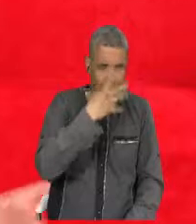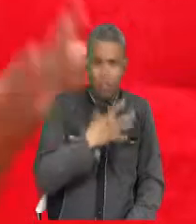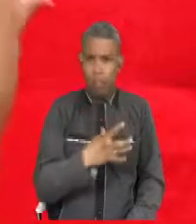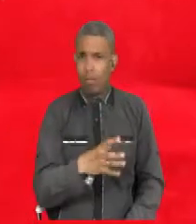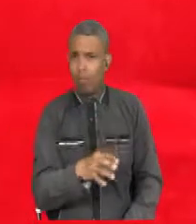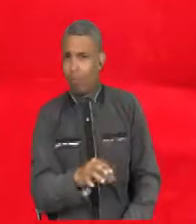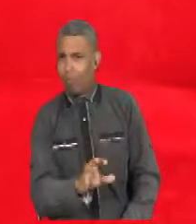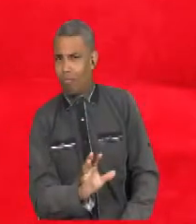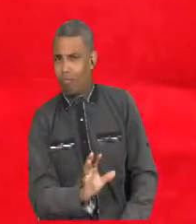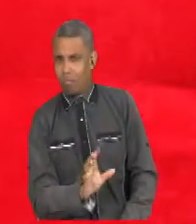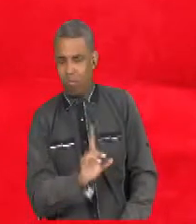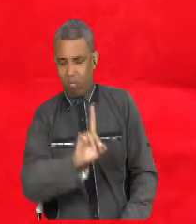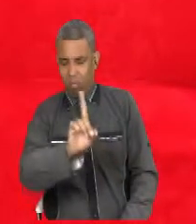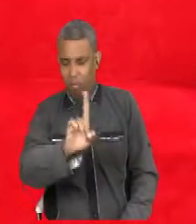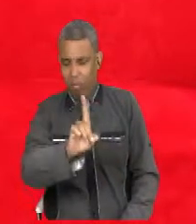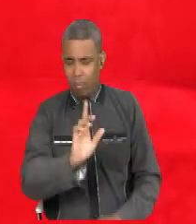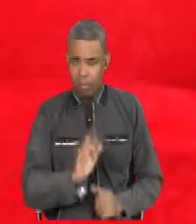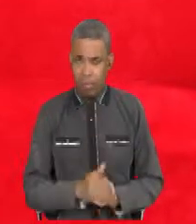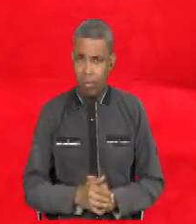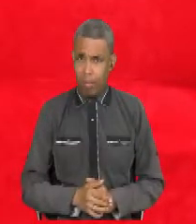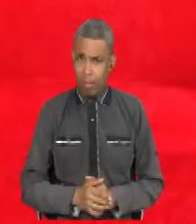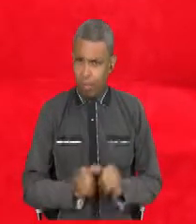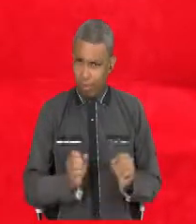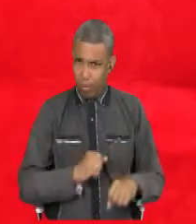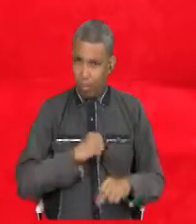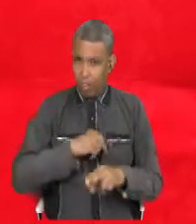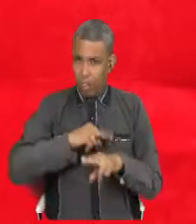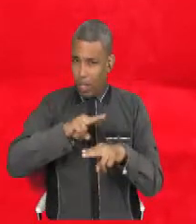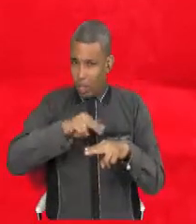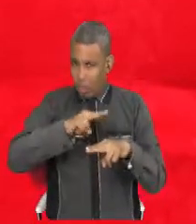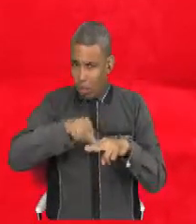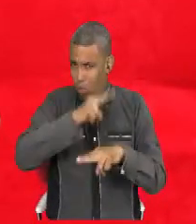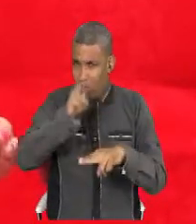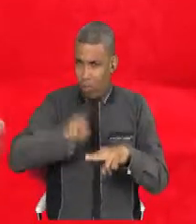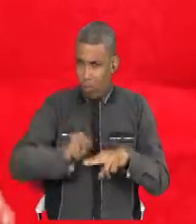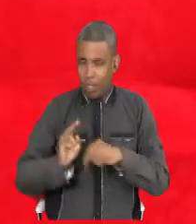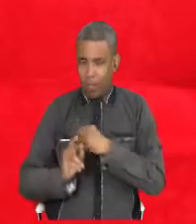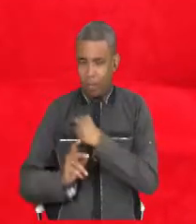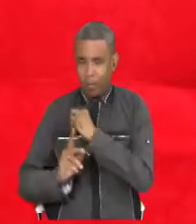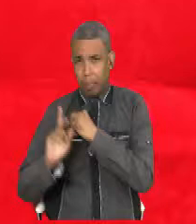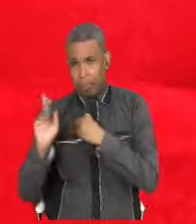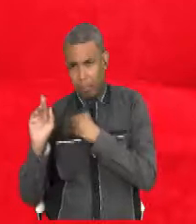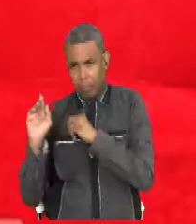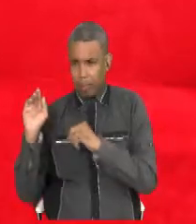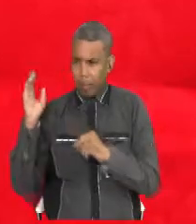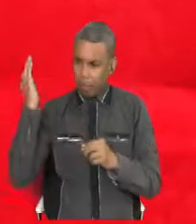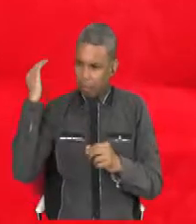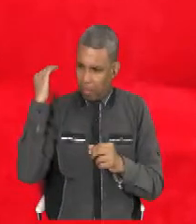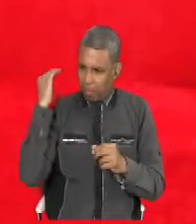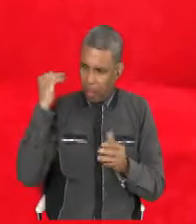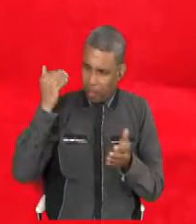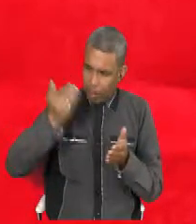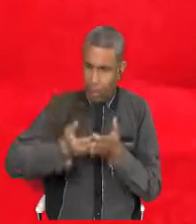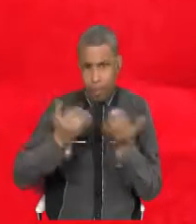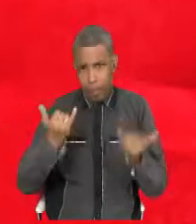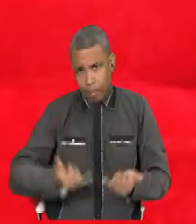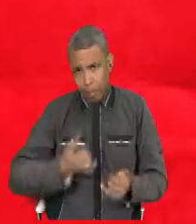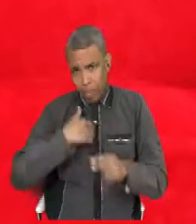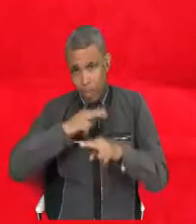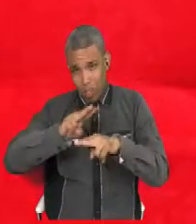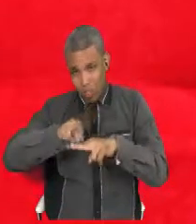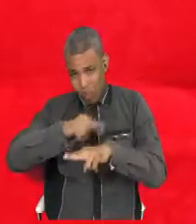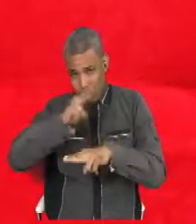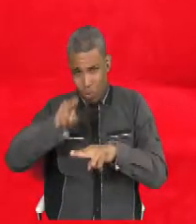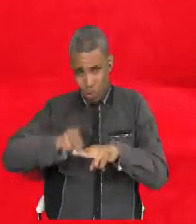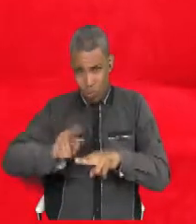pues, hace unos años para acá hemos intentado como meternos un poquito en la vida de las personas y que vean que estas cosas no son para